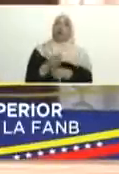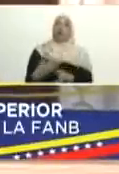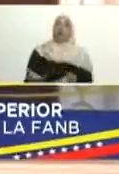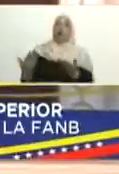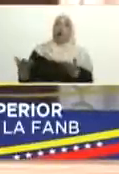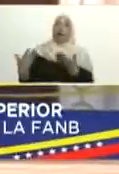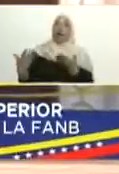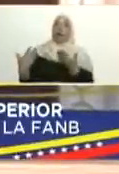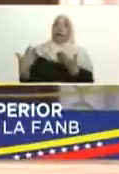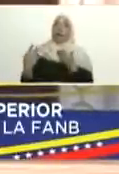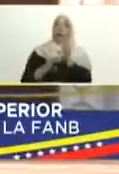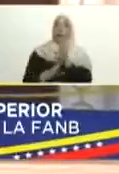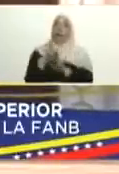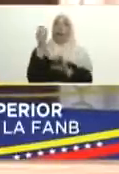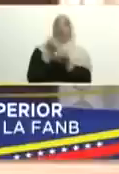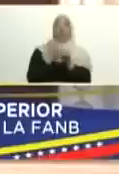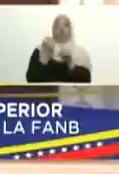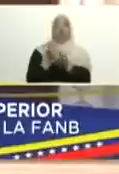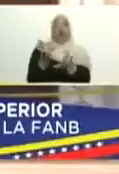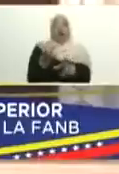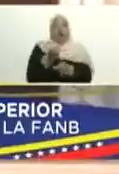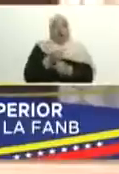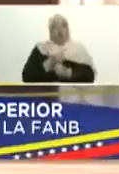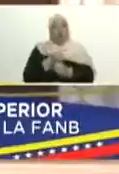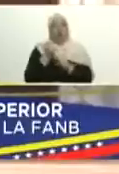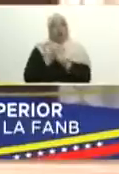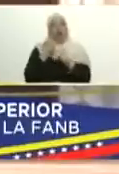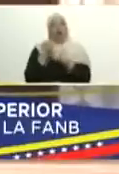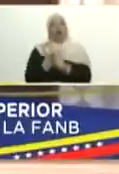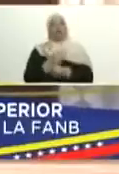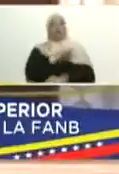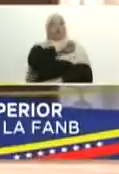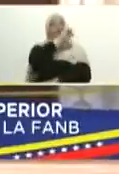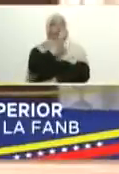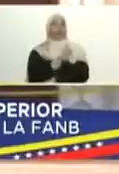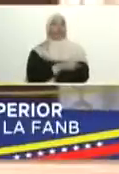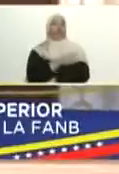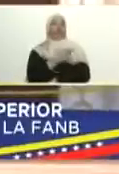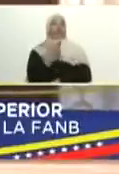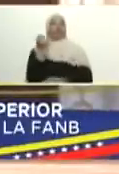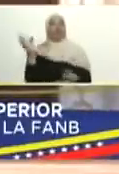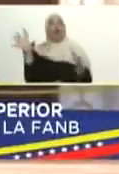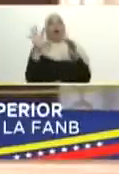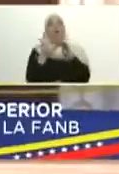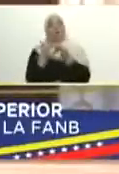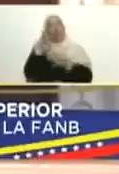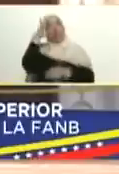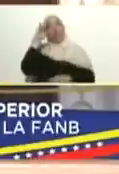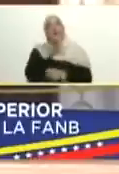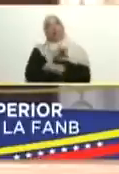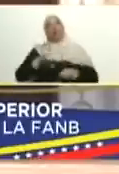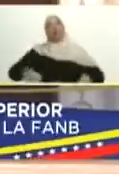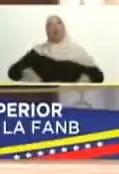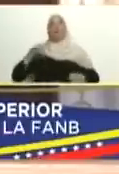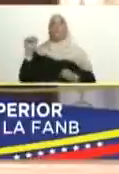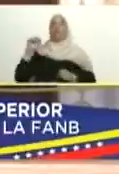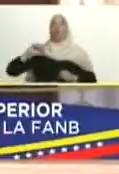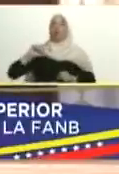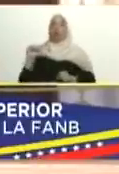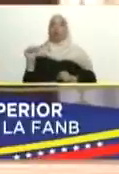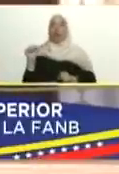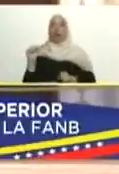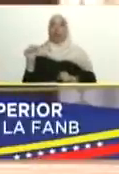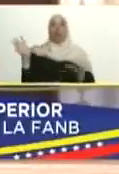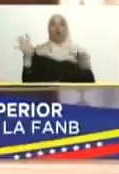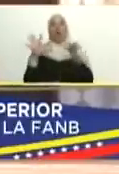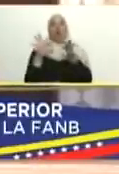increciendo en el compromiso, en la cohesión, en la fuerza, en la inmensa unión cívico-militar-policial, en la inmensa